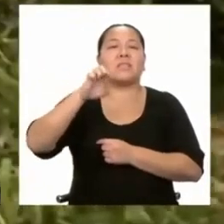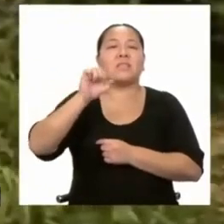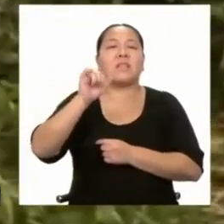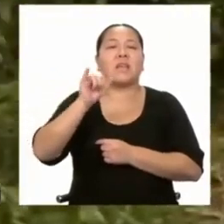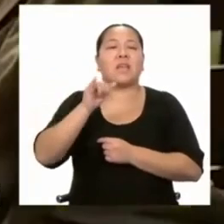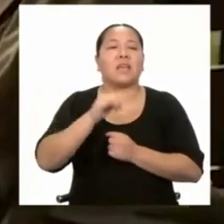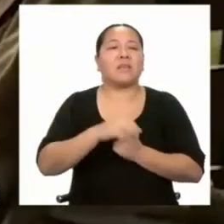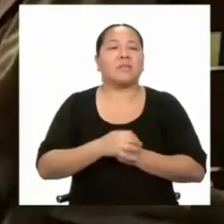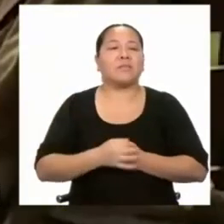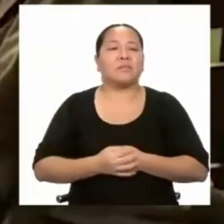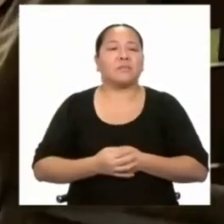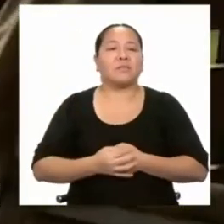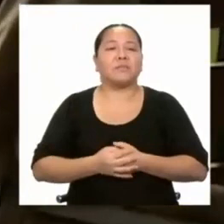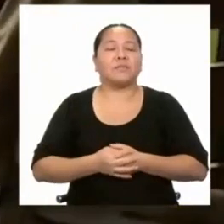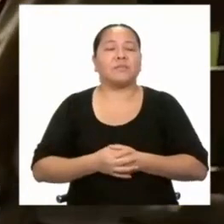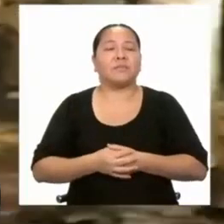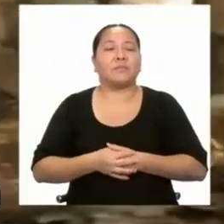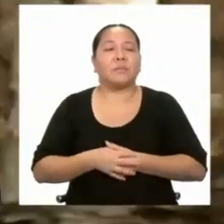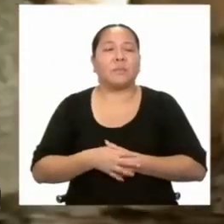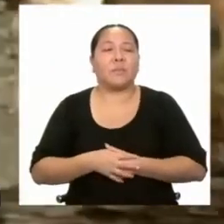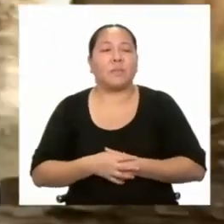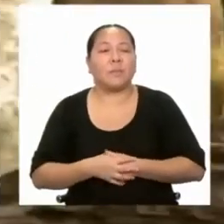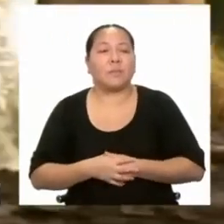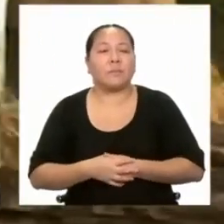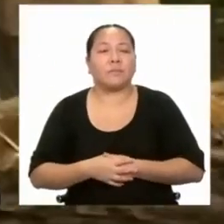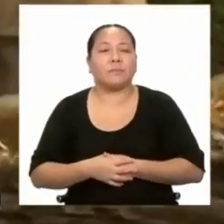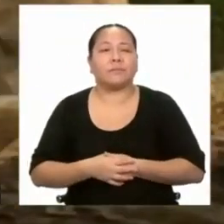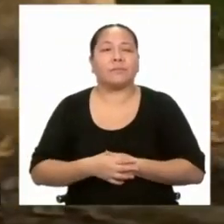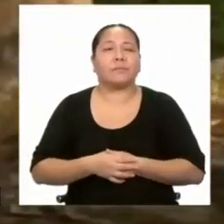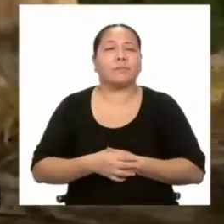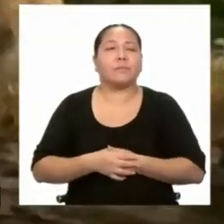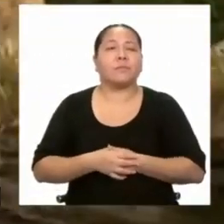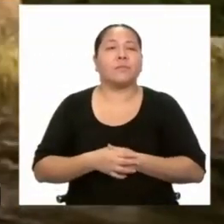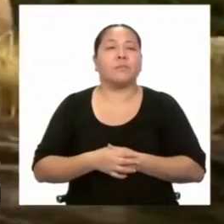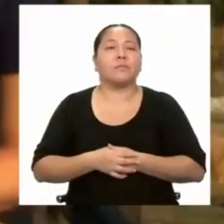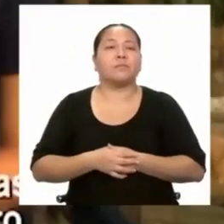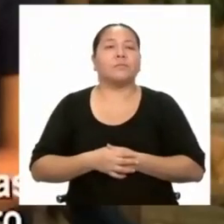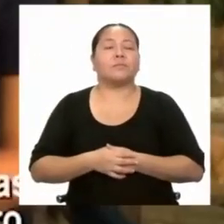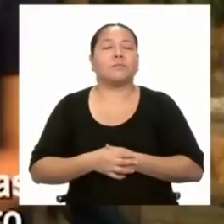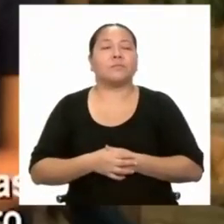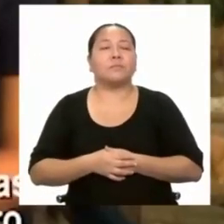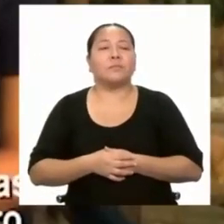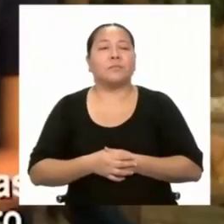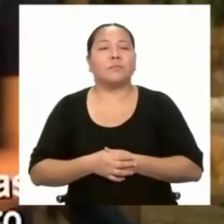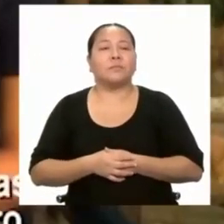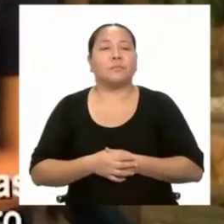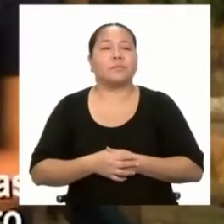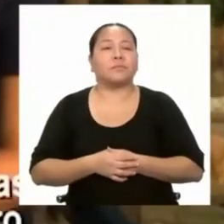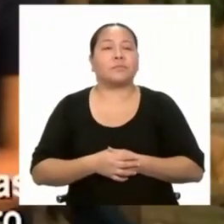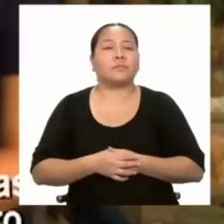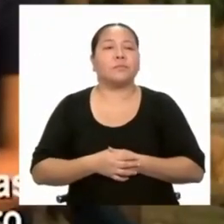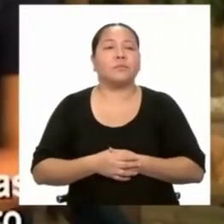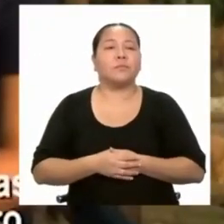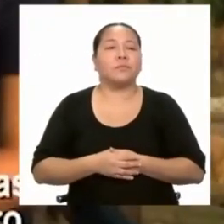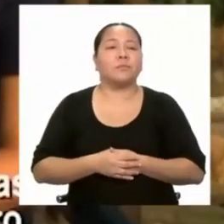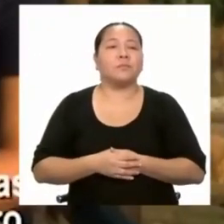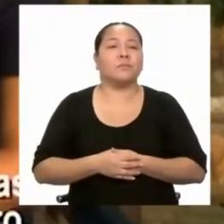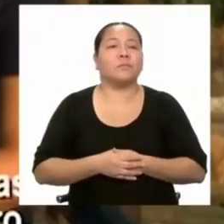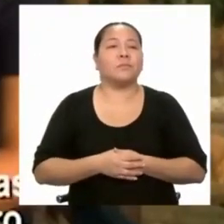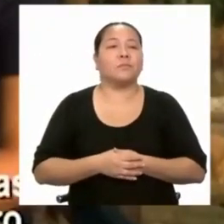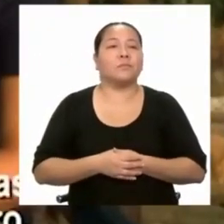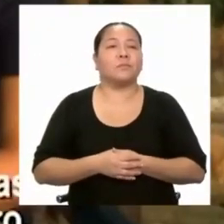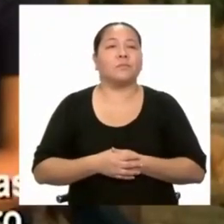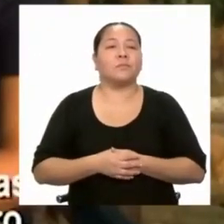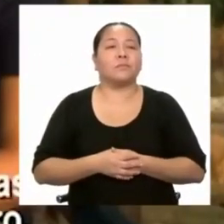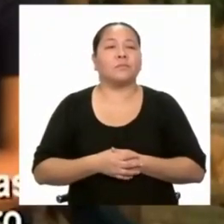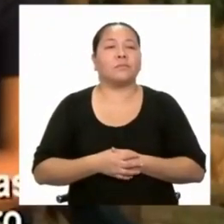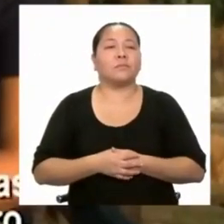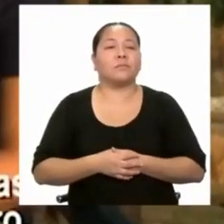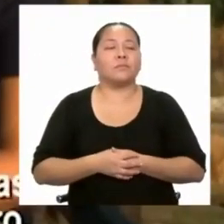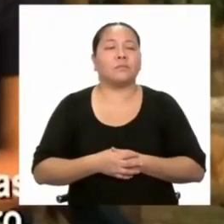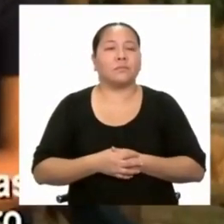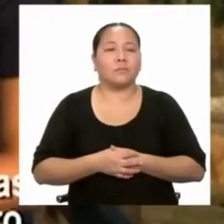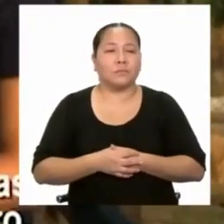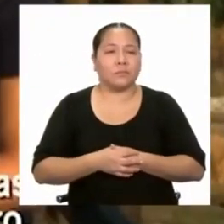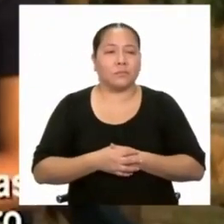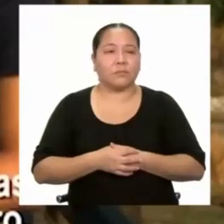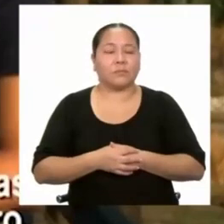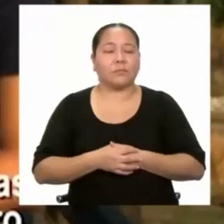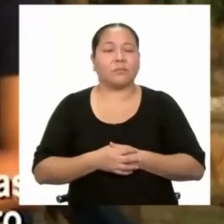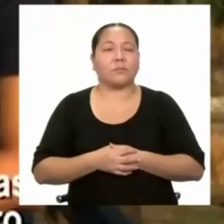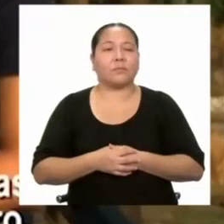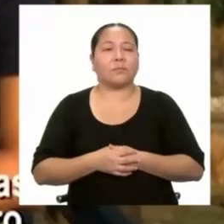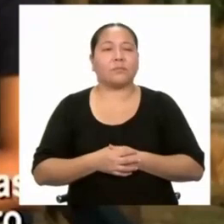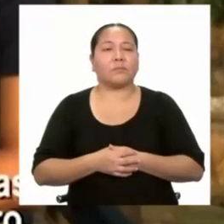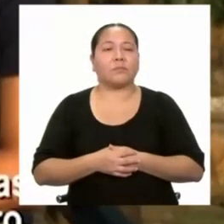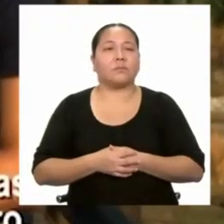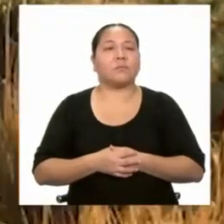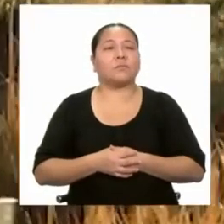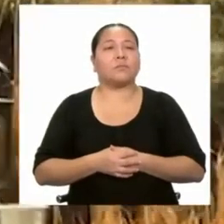a long legacy of caring about nature. We want to get to zero net direct greenhouse